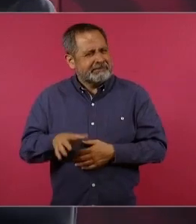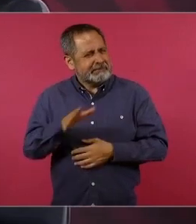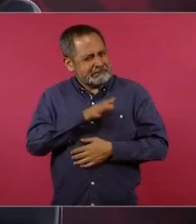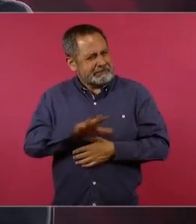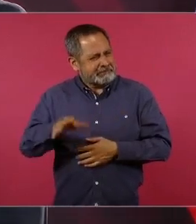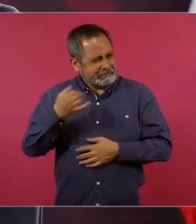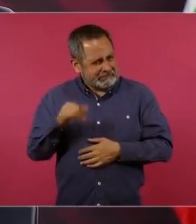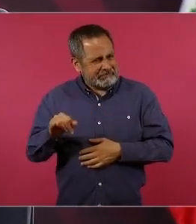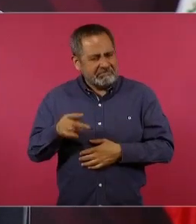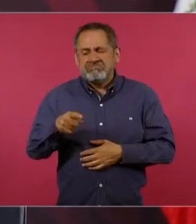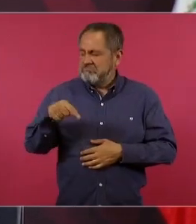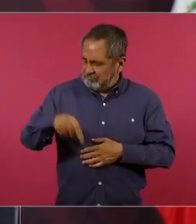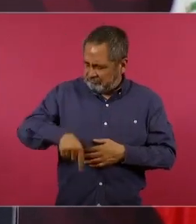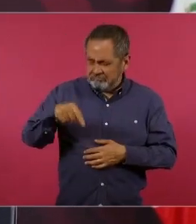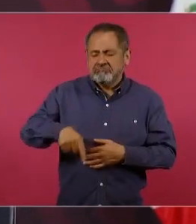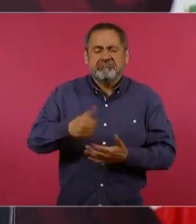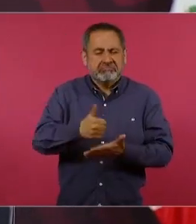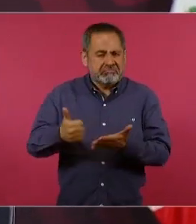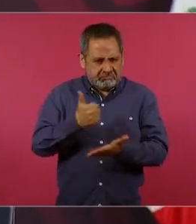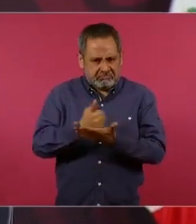increíble.